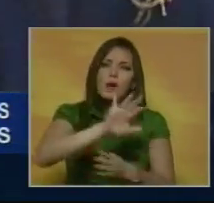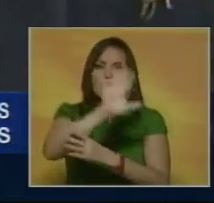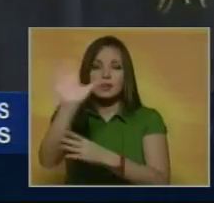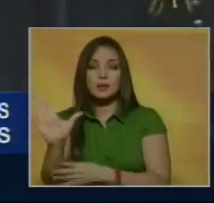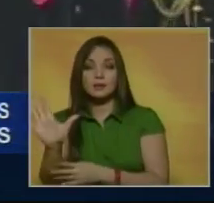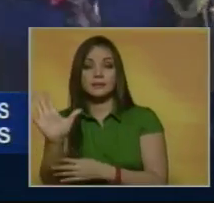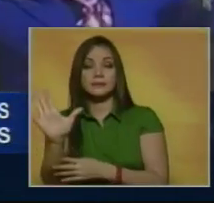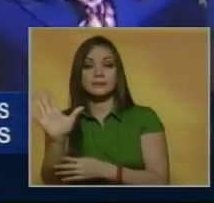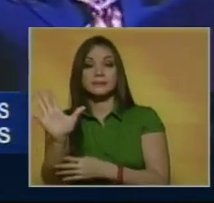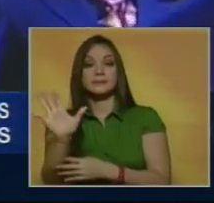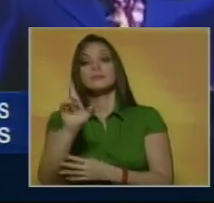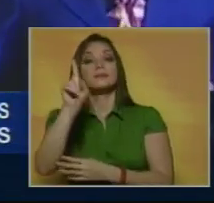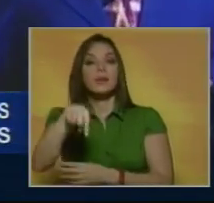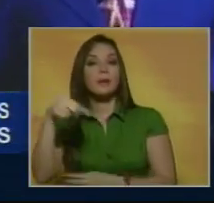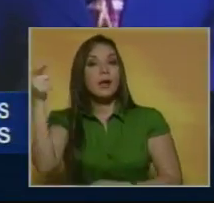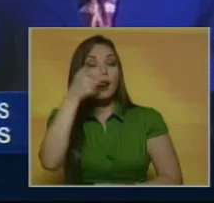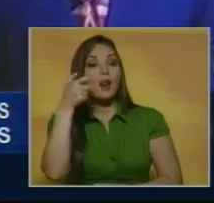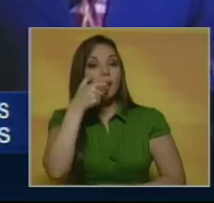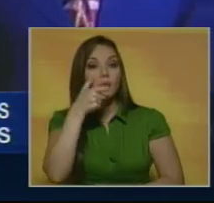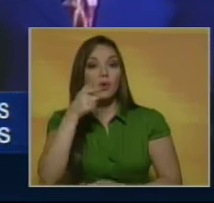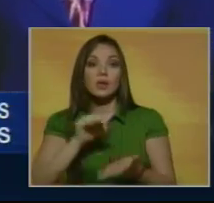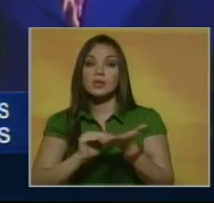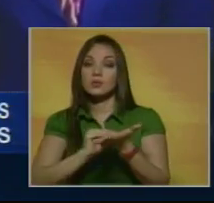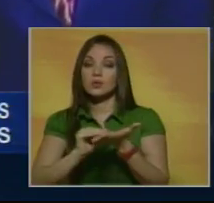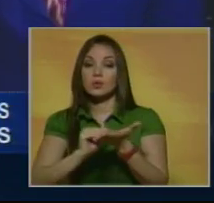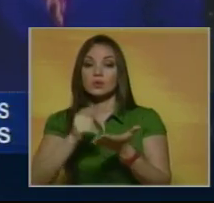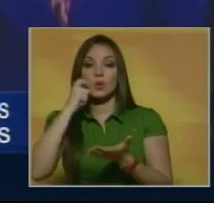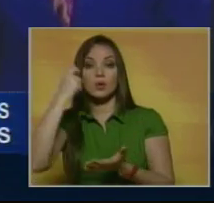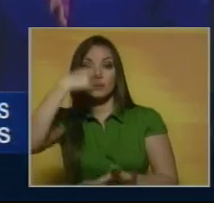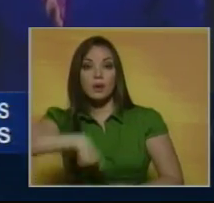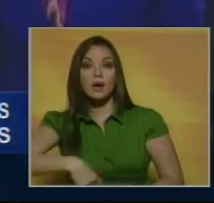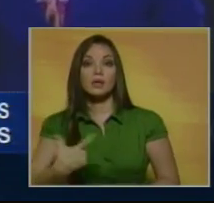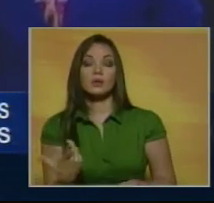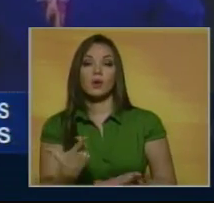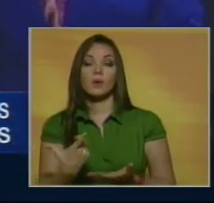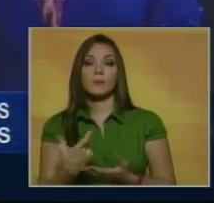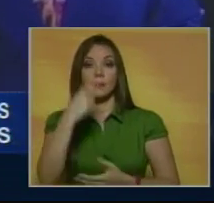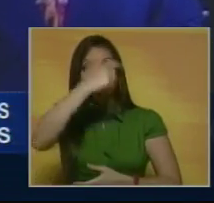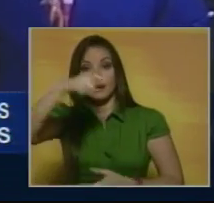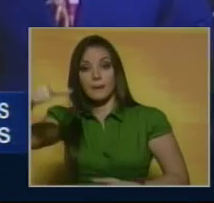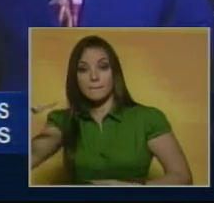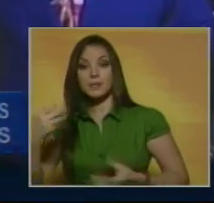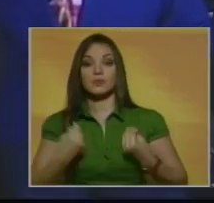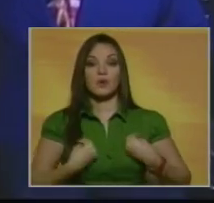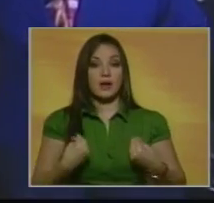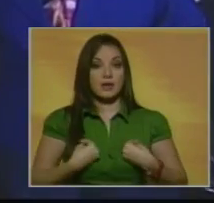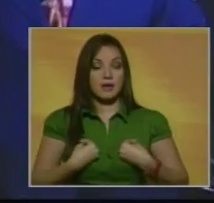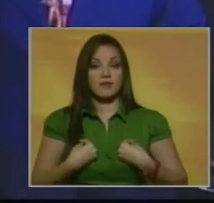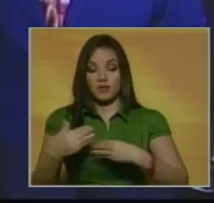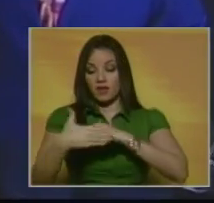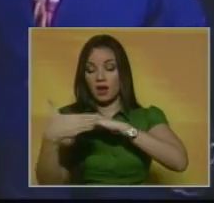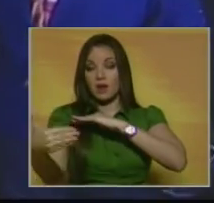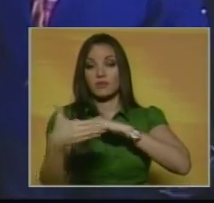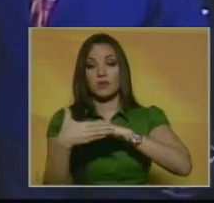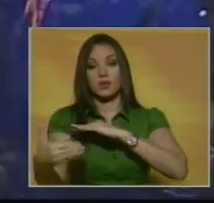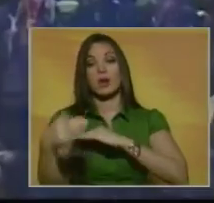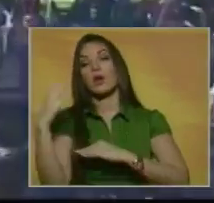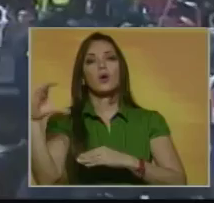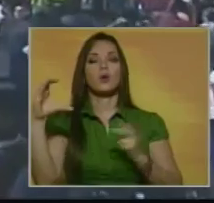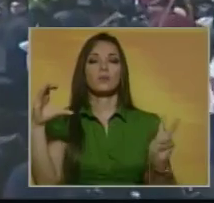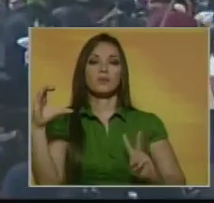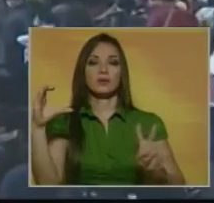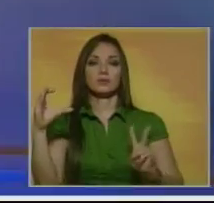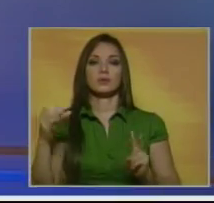pasos binacionales, así como la búsqueda de una solución humanitaria a la situación de los ciudadanos que viven en la línea limítrofe entre los